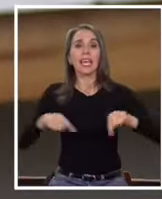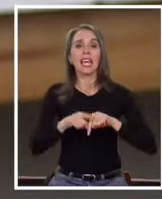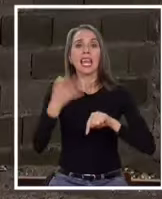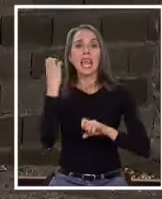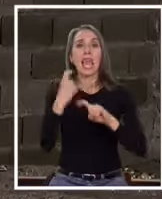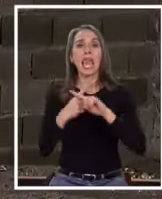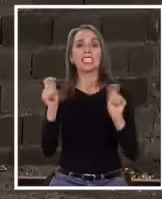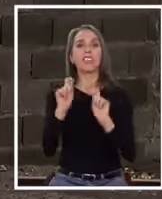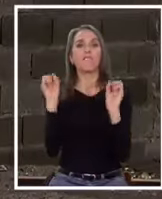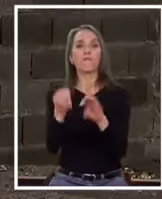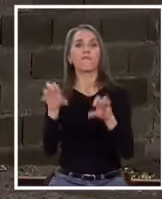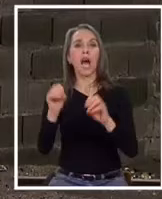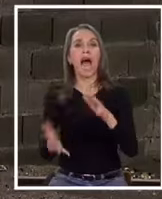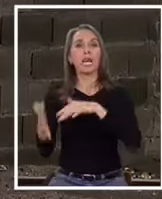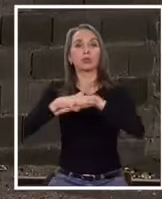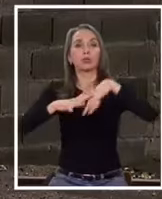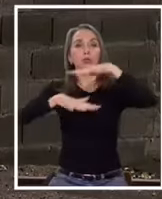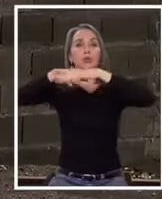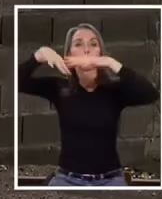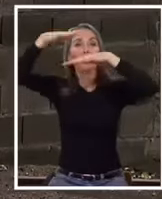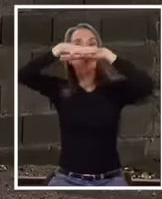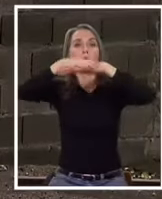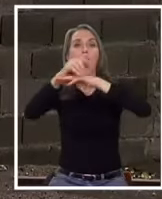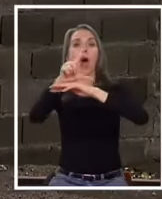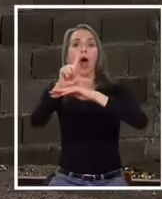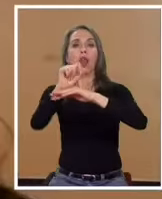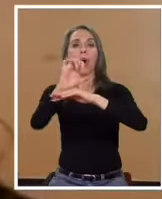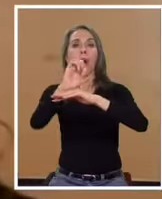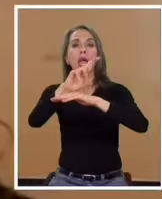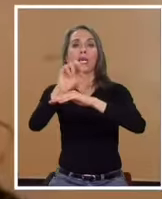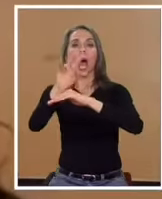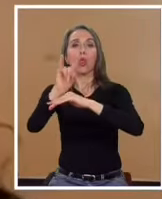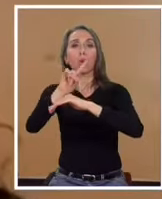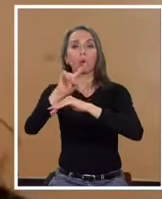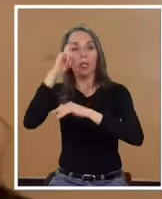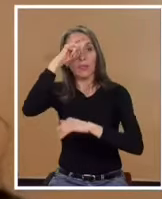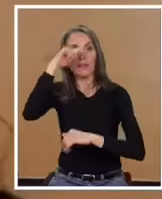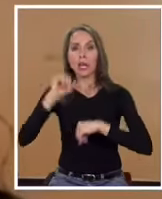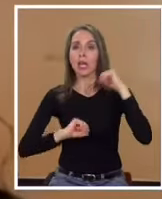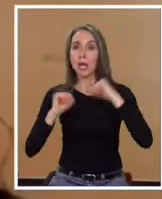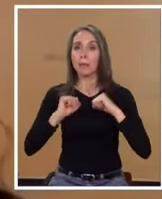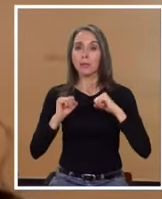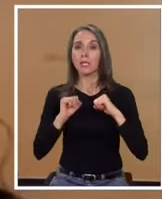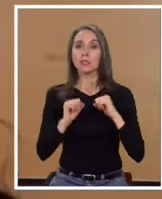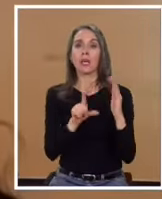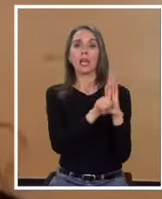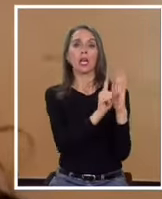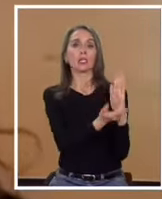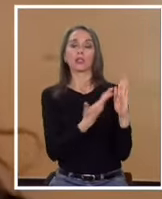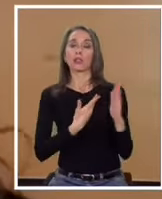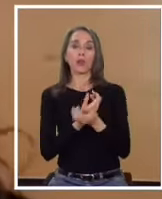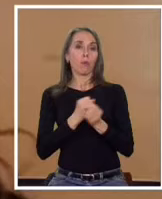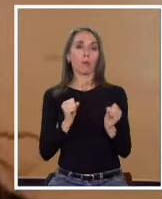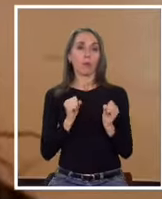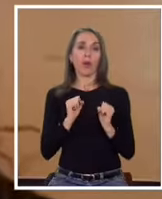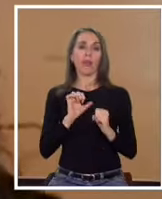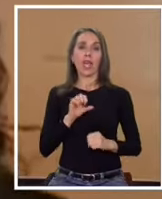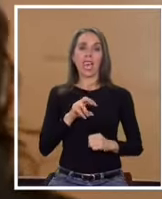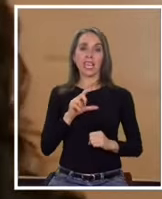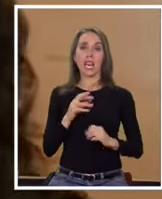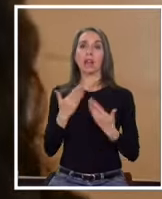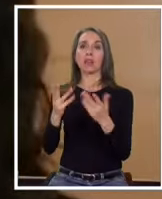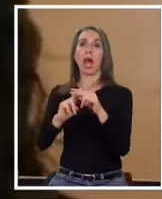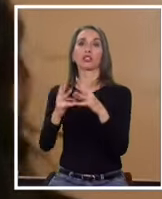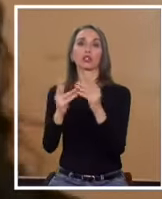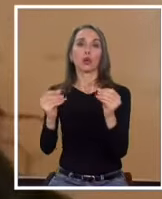vertedero Loerrázuriz, lo que hace más compleja su regularización. Como empresa, carecemos de las atribuciones legales para poder dar una solución integral